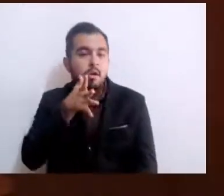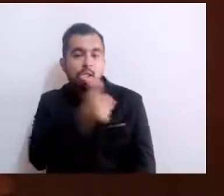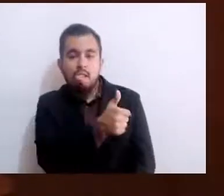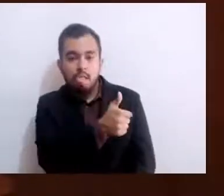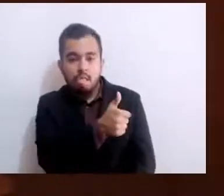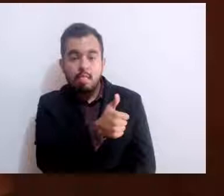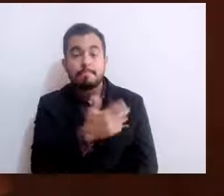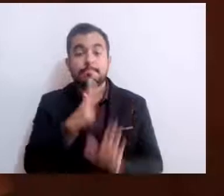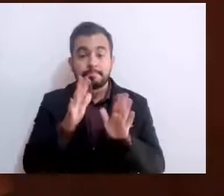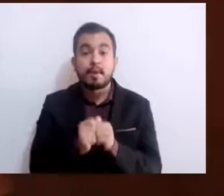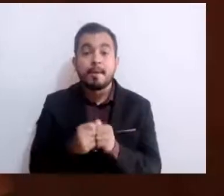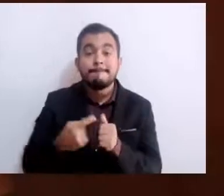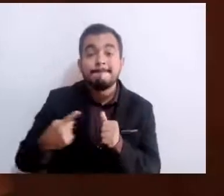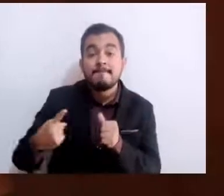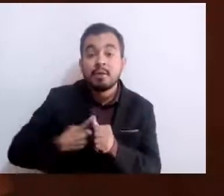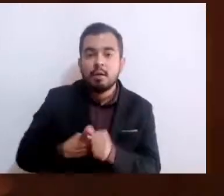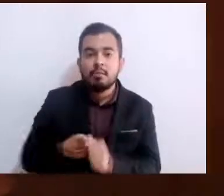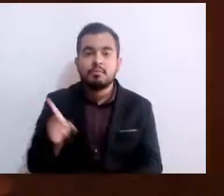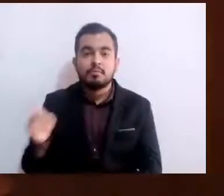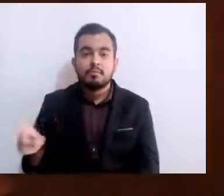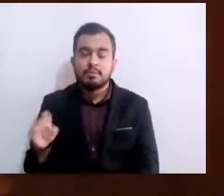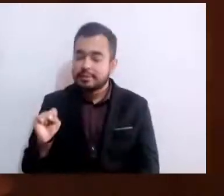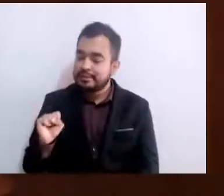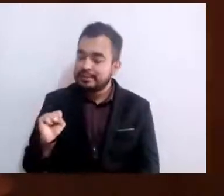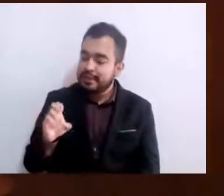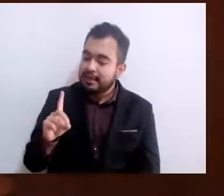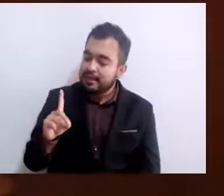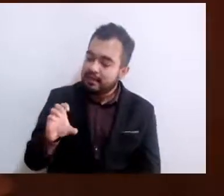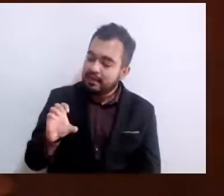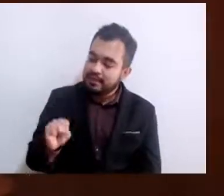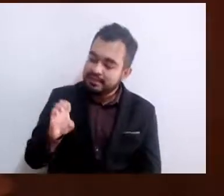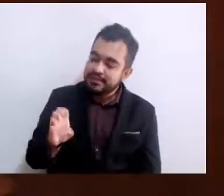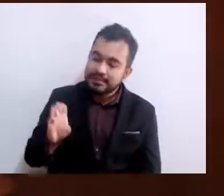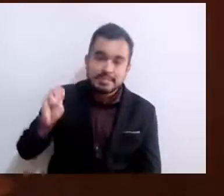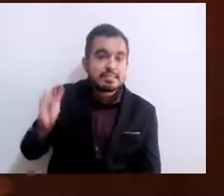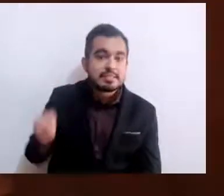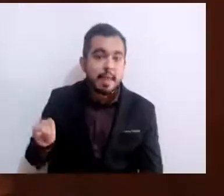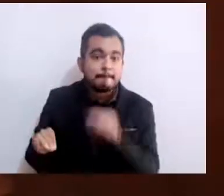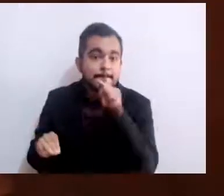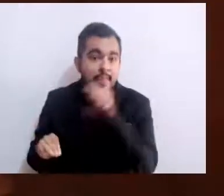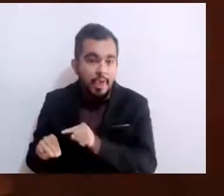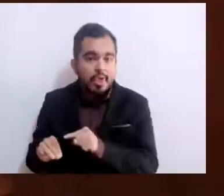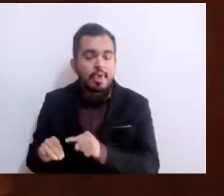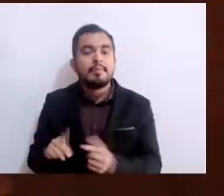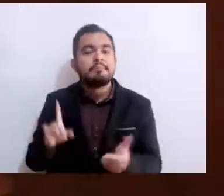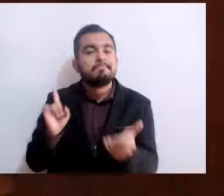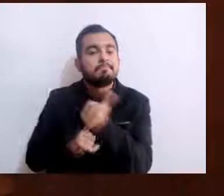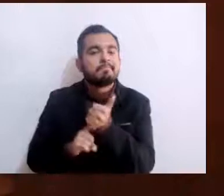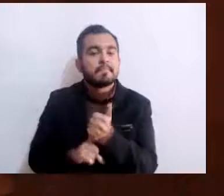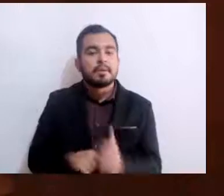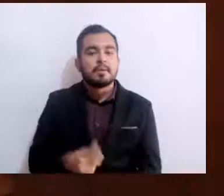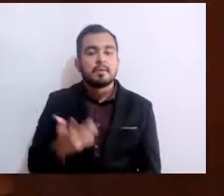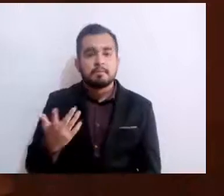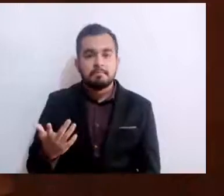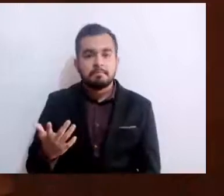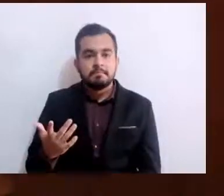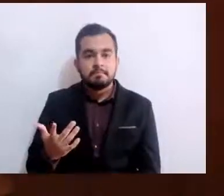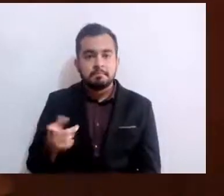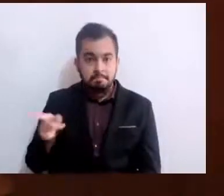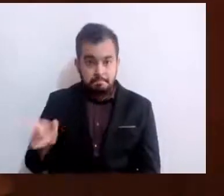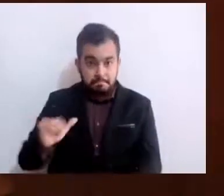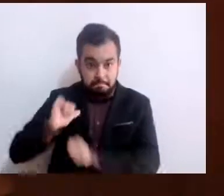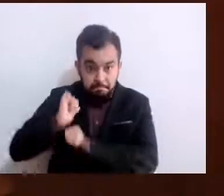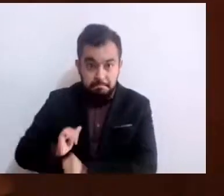Primero, la Secretaría de Desarrollo Social del Estado de México, que no tenía atribuciones en su contestación del